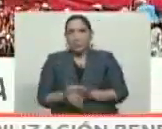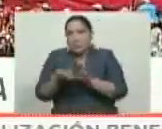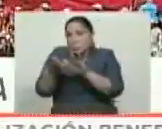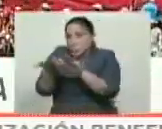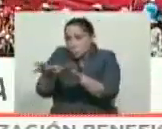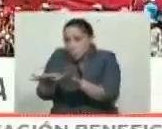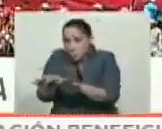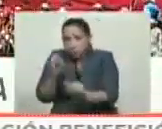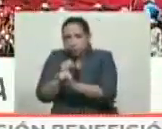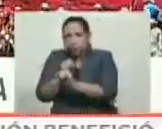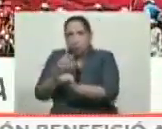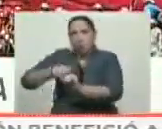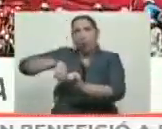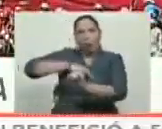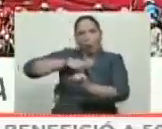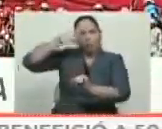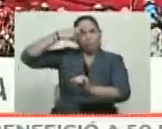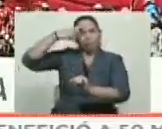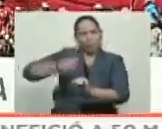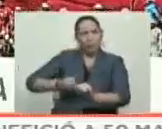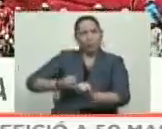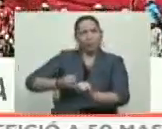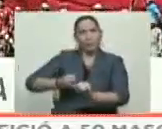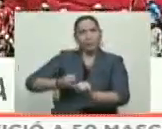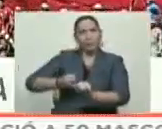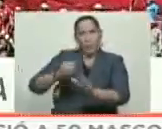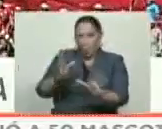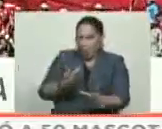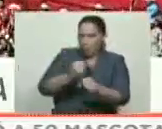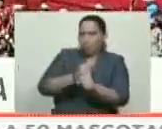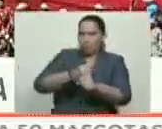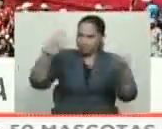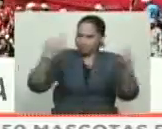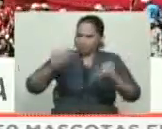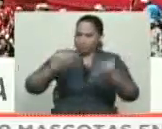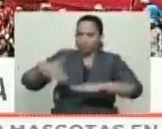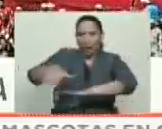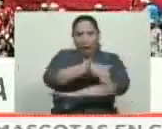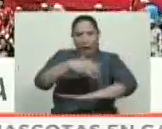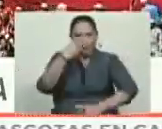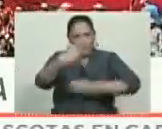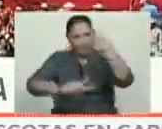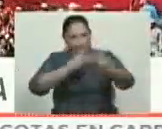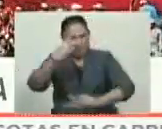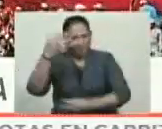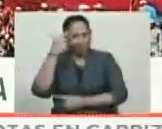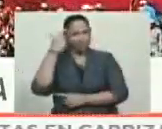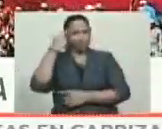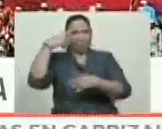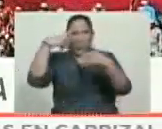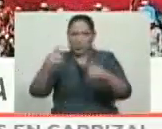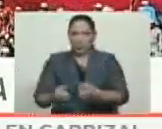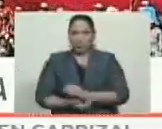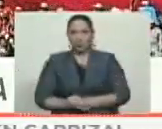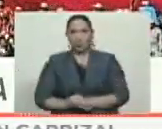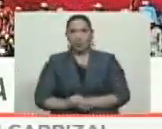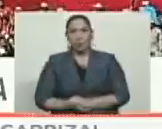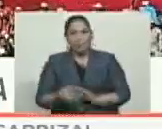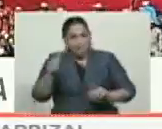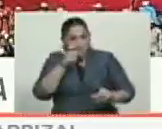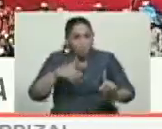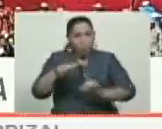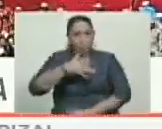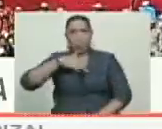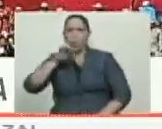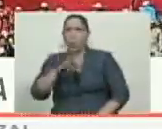sociales. Nosotros creemos en la realidad de las calles, creemos en la realidad de un pueblo, en los